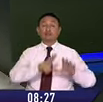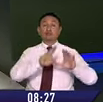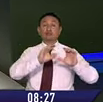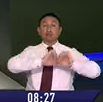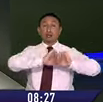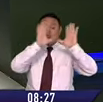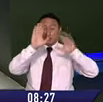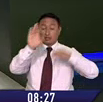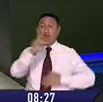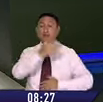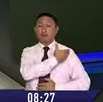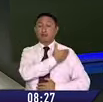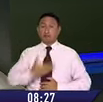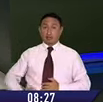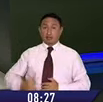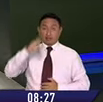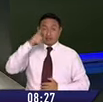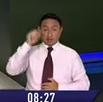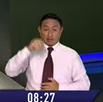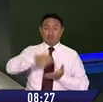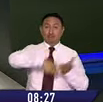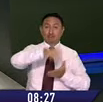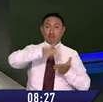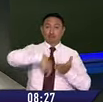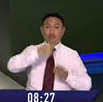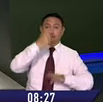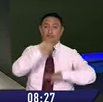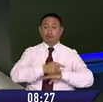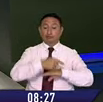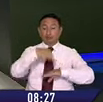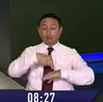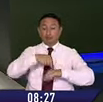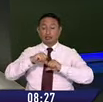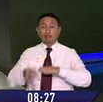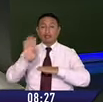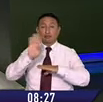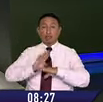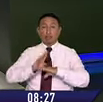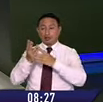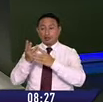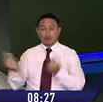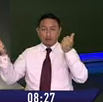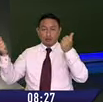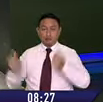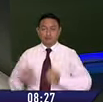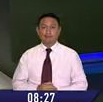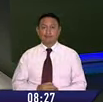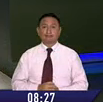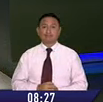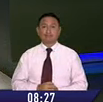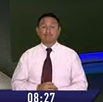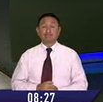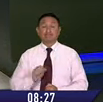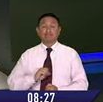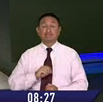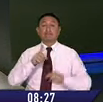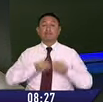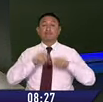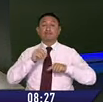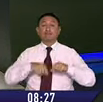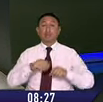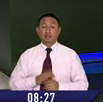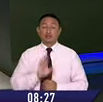la República firmó el decreto mediante el cual se disuelve la Asamblea Nacional. Así es, Roberto y amigos, activando el mecanismo de la